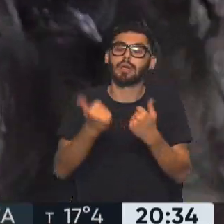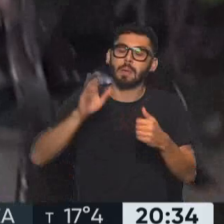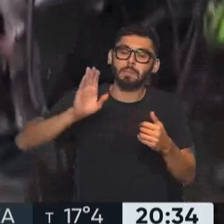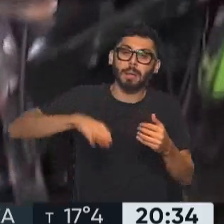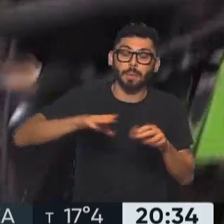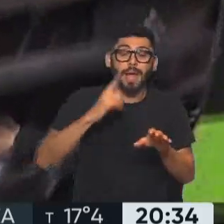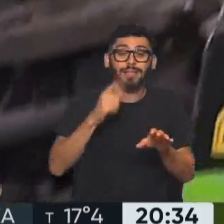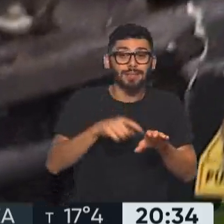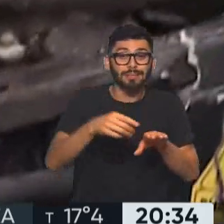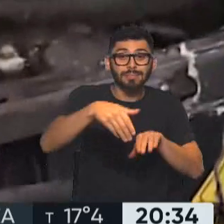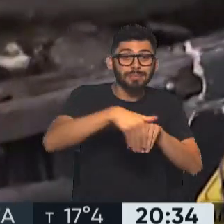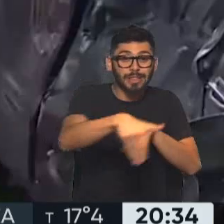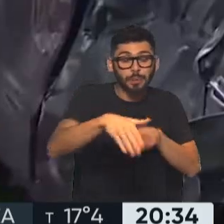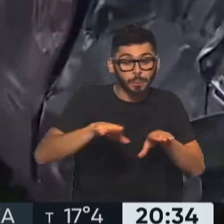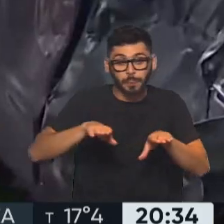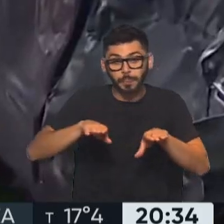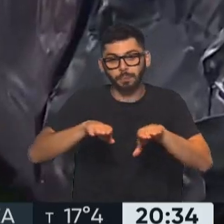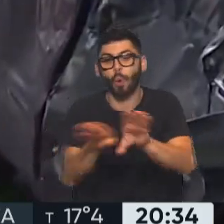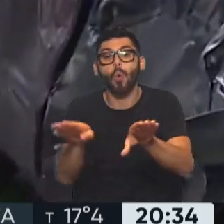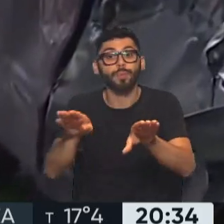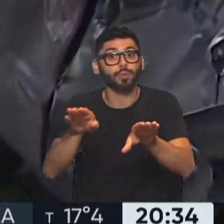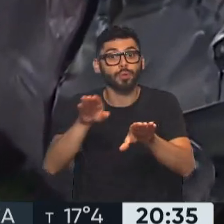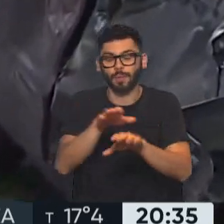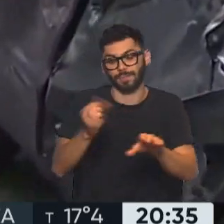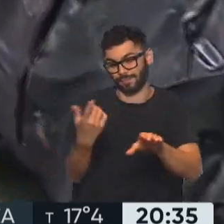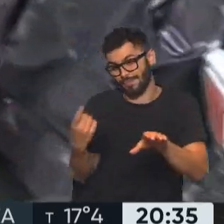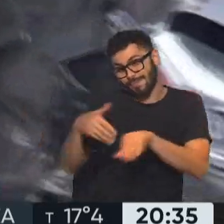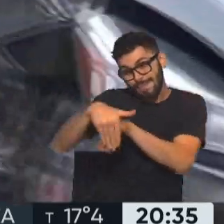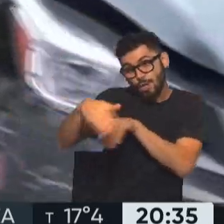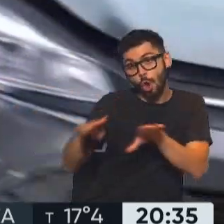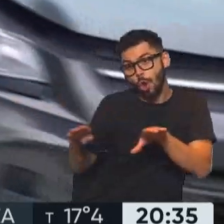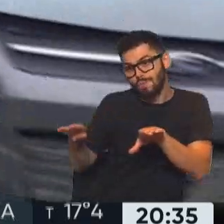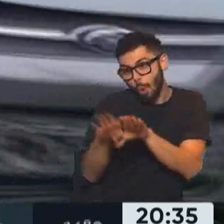de costado justo en el lugar donde estaba el exfutbolista, que